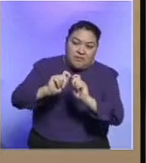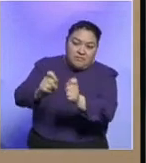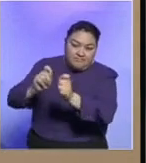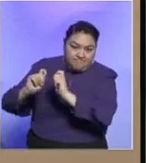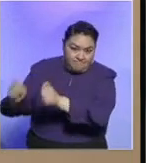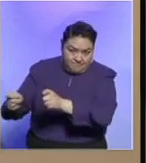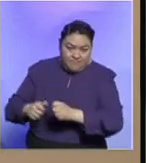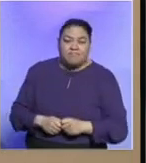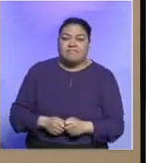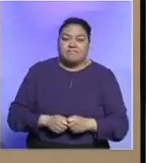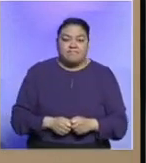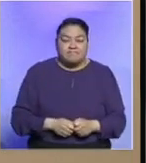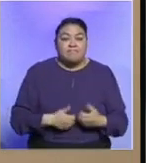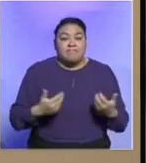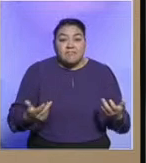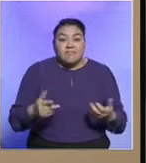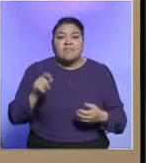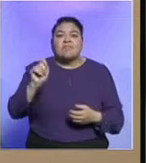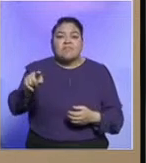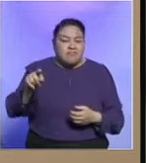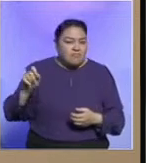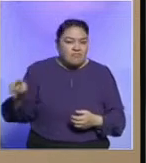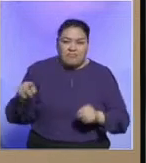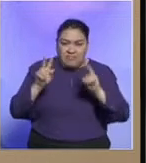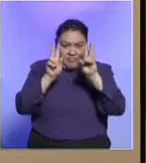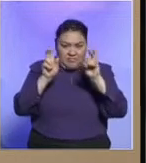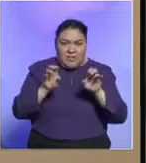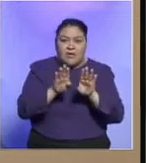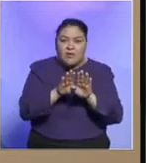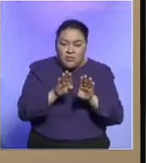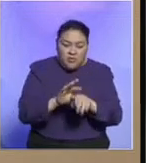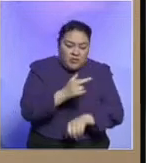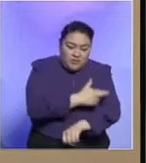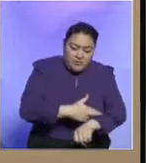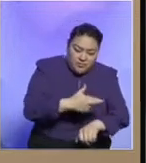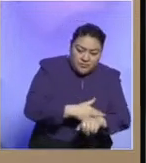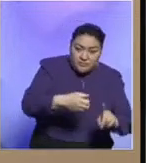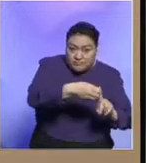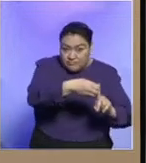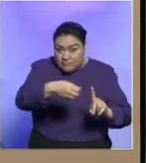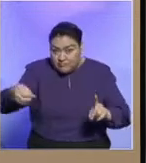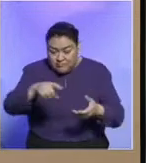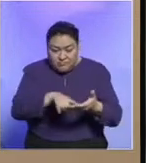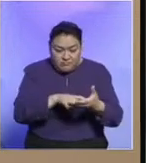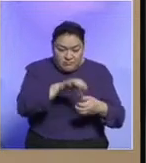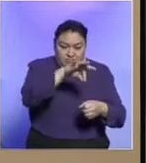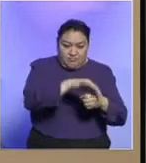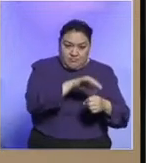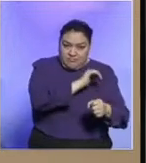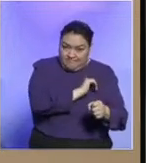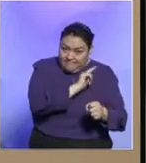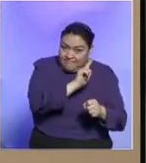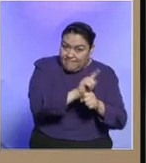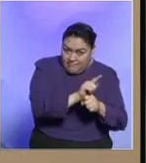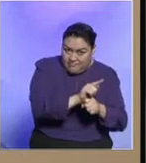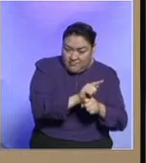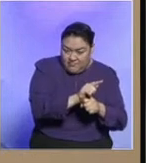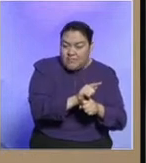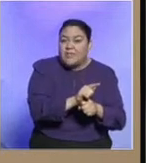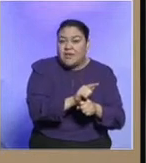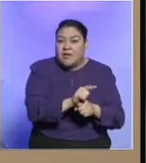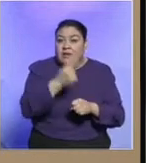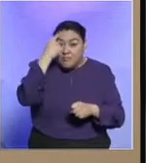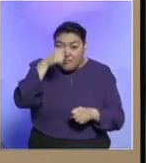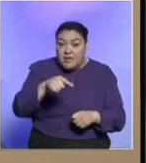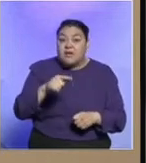órganos autónomos relacionadas con la organización del proceso electoral y con la finalidad